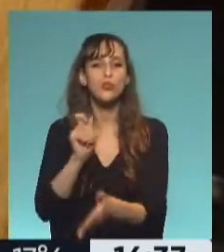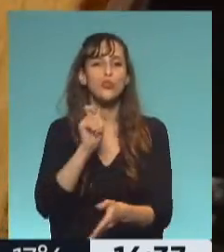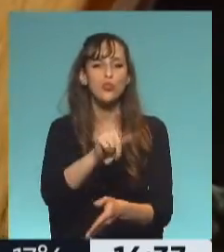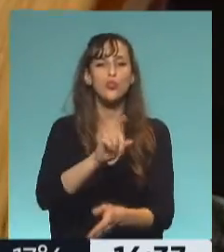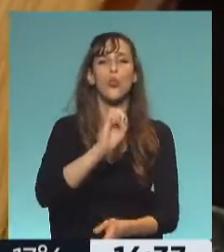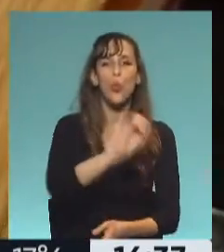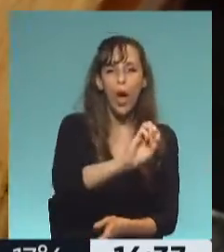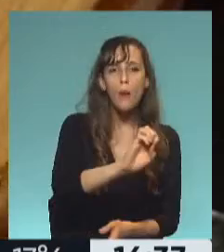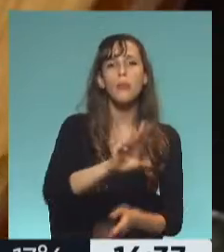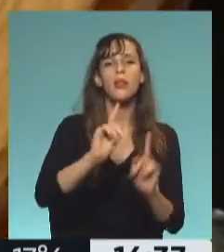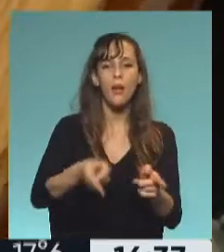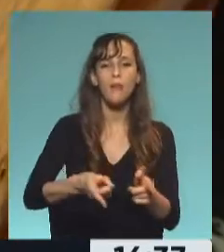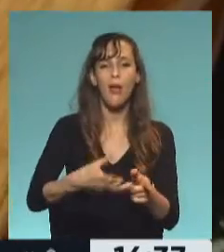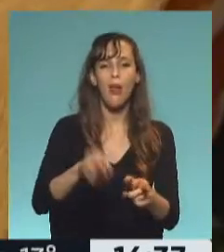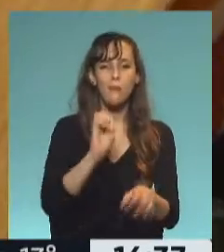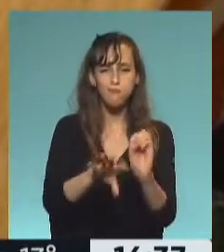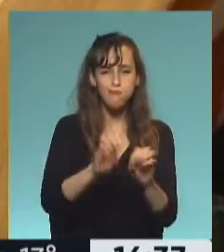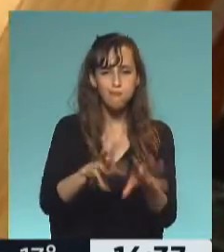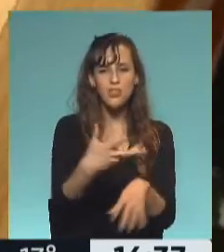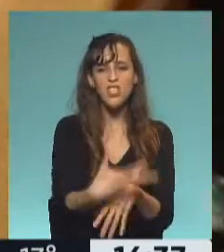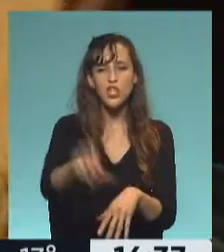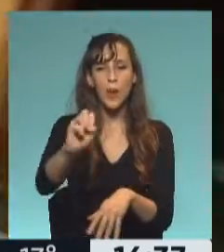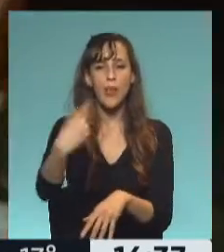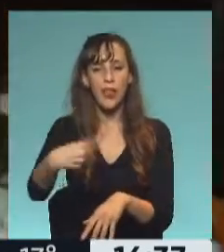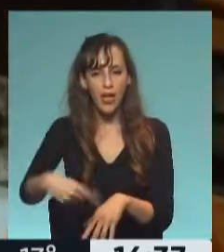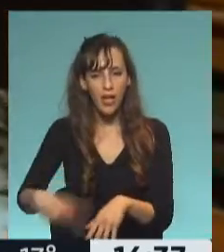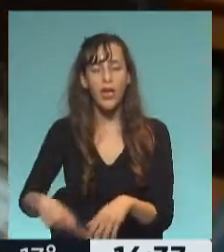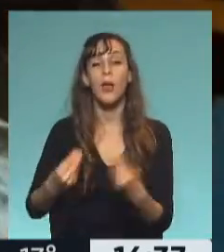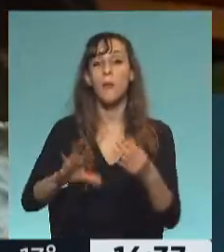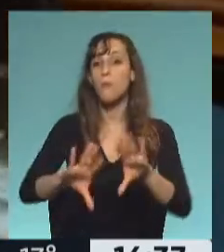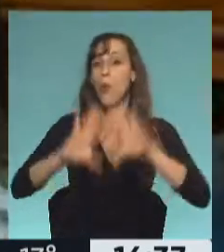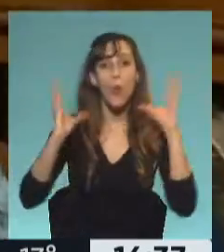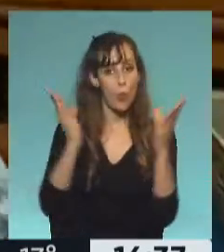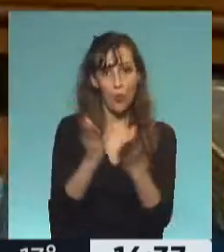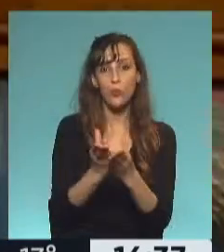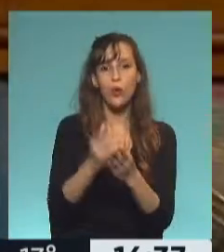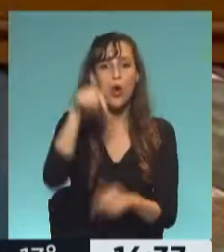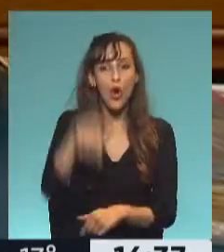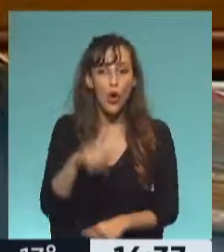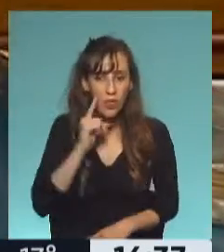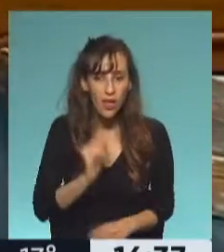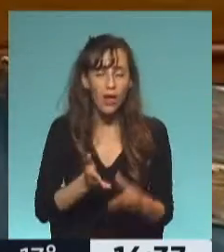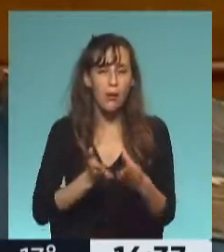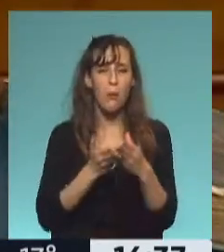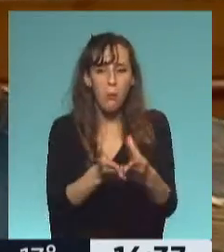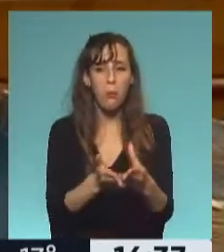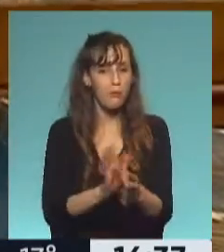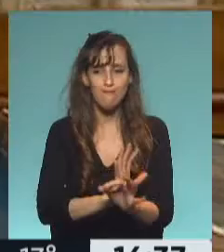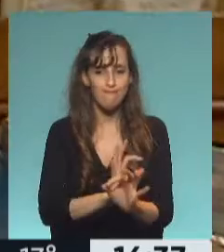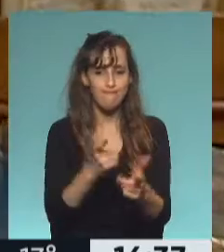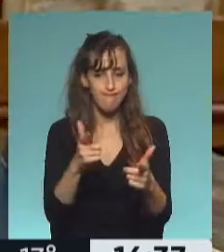el tipo de carga que llevaba, de distribuidos por todo el mundo. Claro. Hoy no nos queda uno solo. Uno solo. Pero